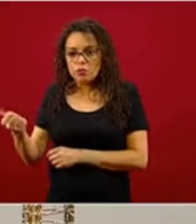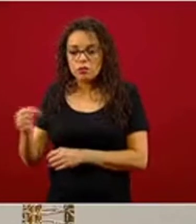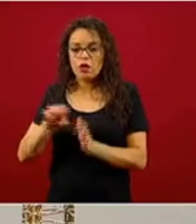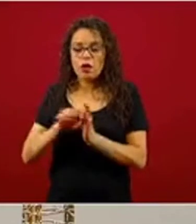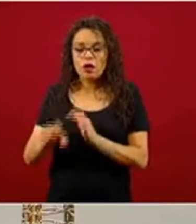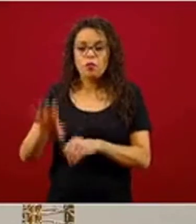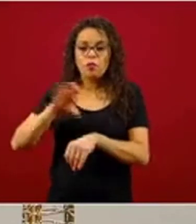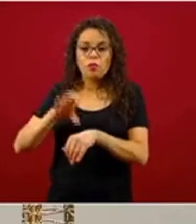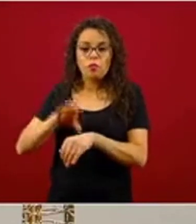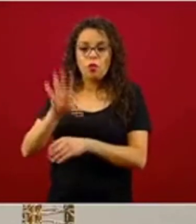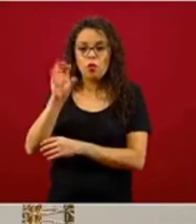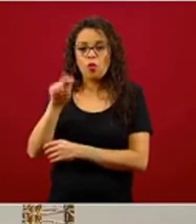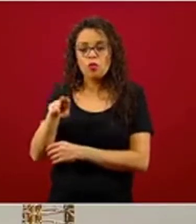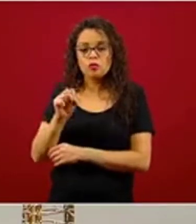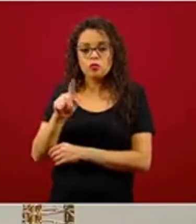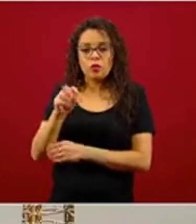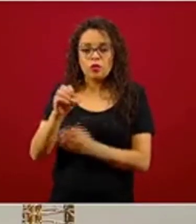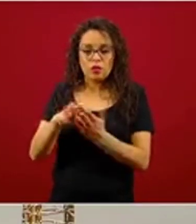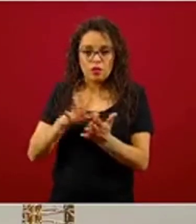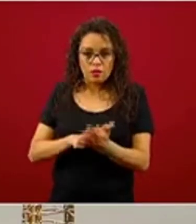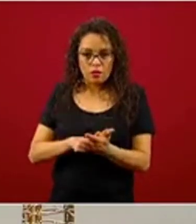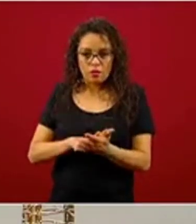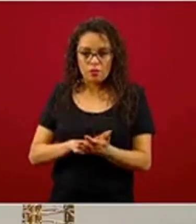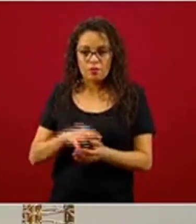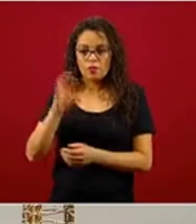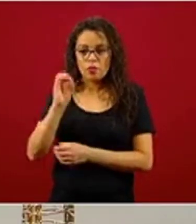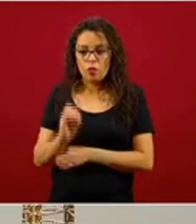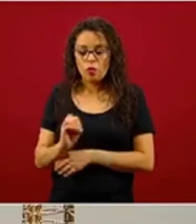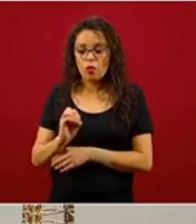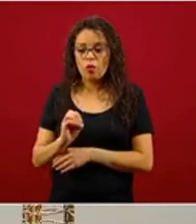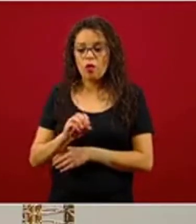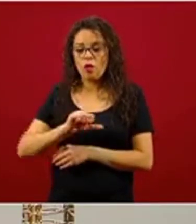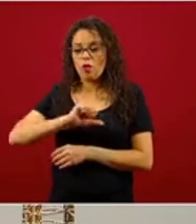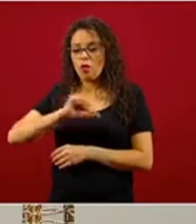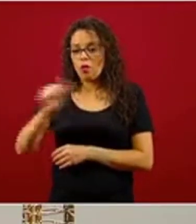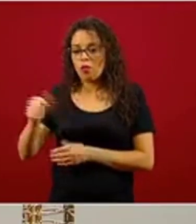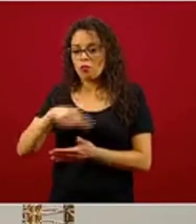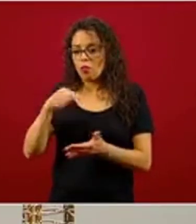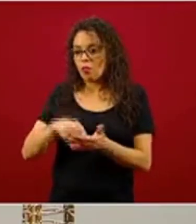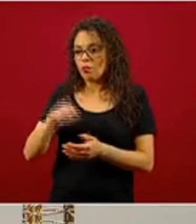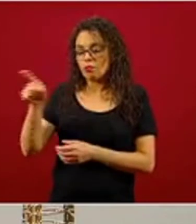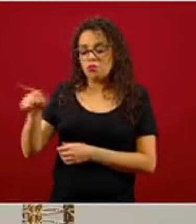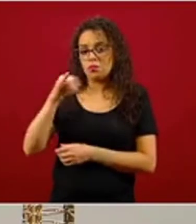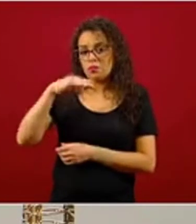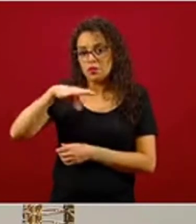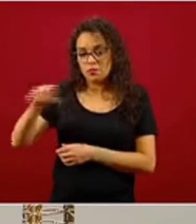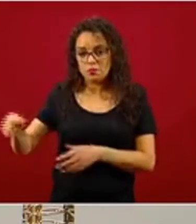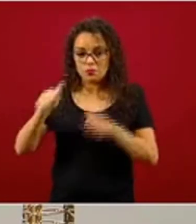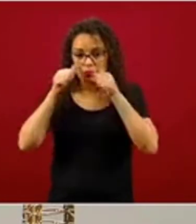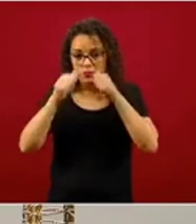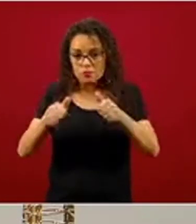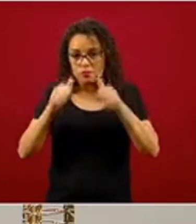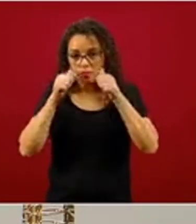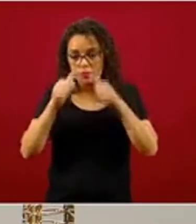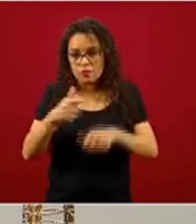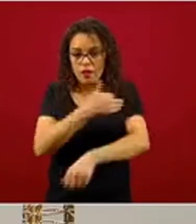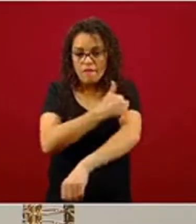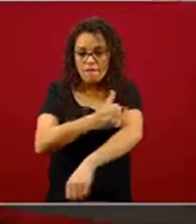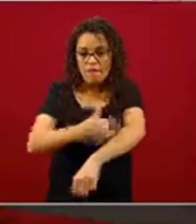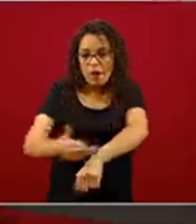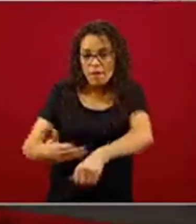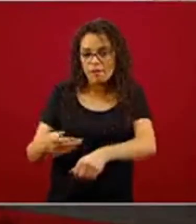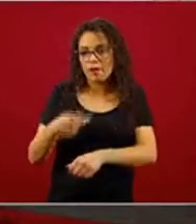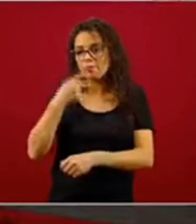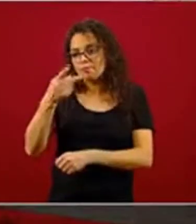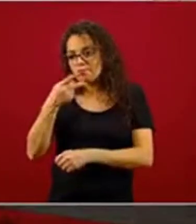o están trabajando en los triage o las TAOTs del Seguro Social que atienden a los familiares,